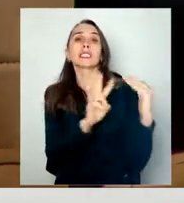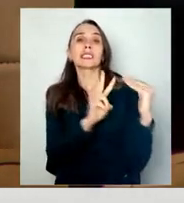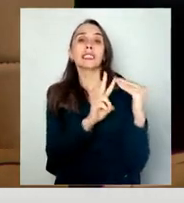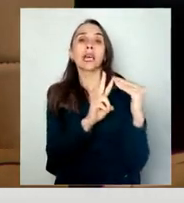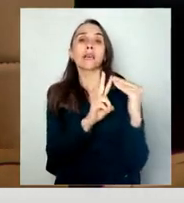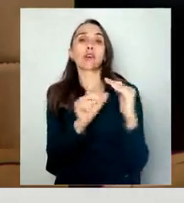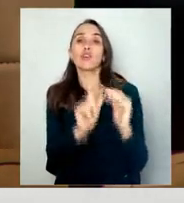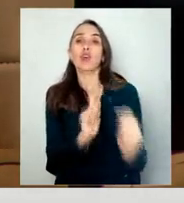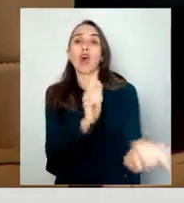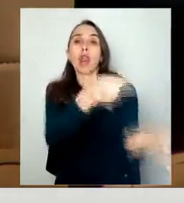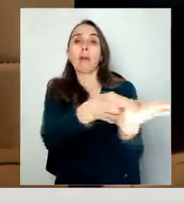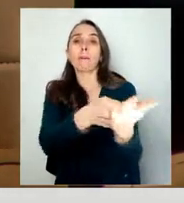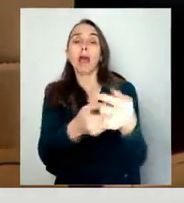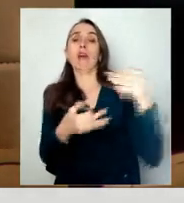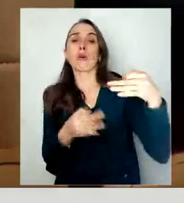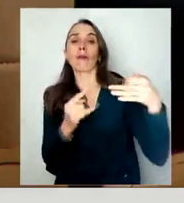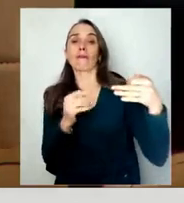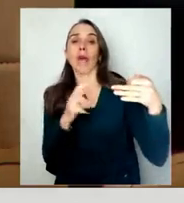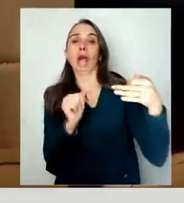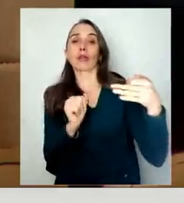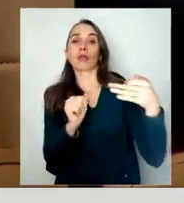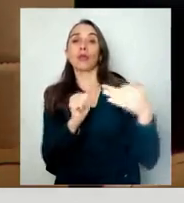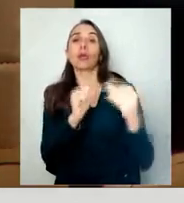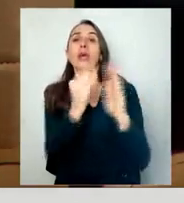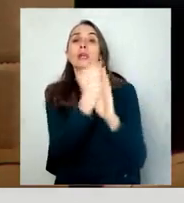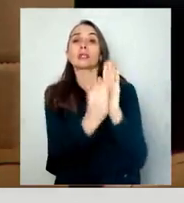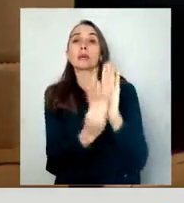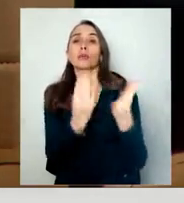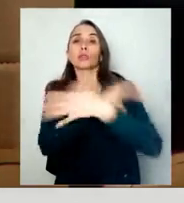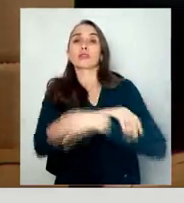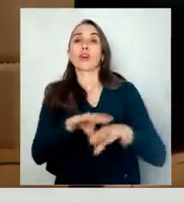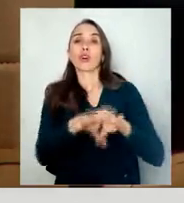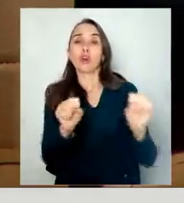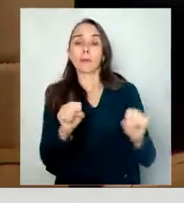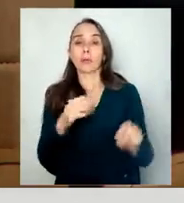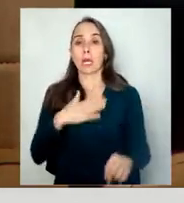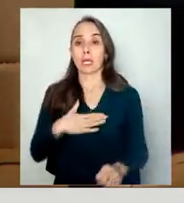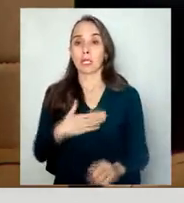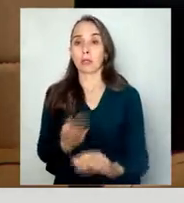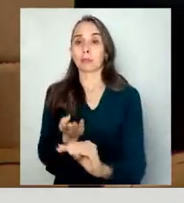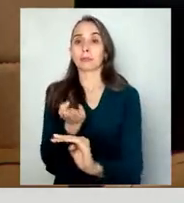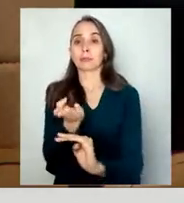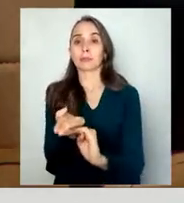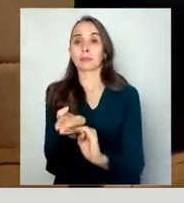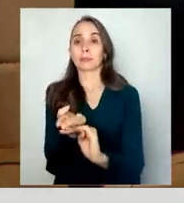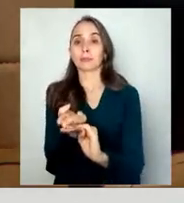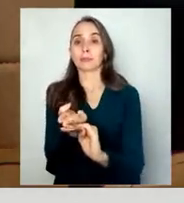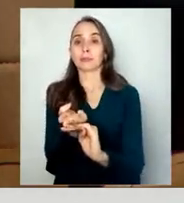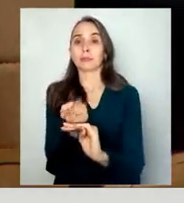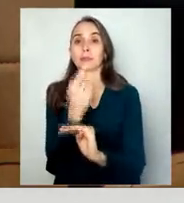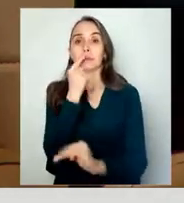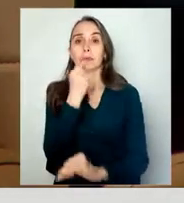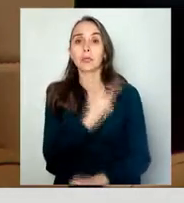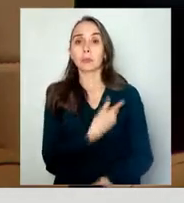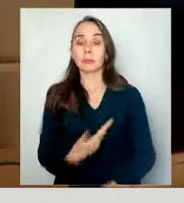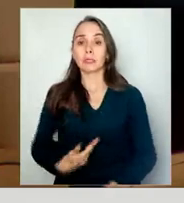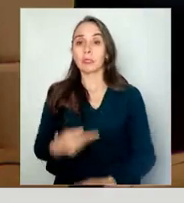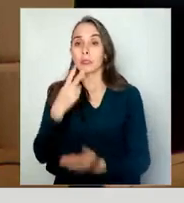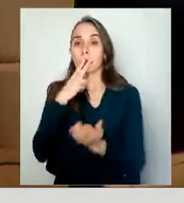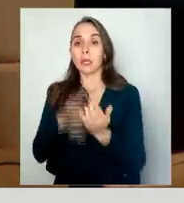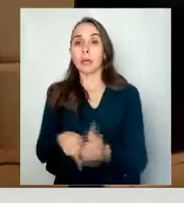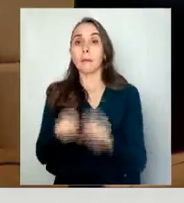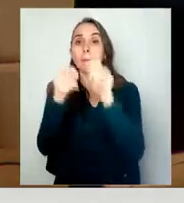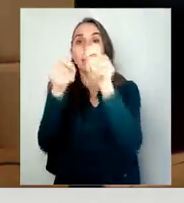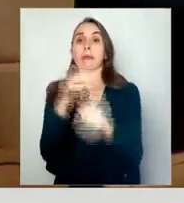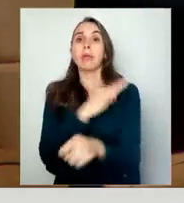las facturas de este convenio por lo tanto quiero solicitar estimado presidente se pueda oficiar al Ministerio de vivienda